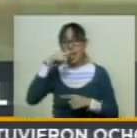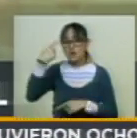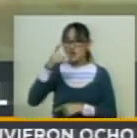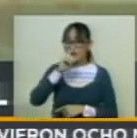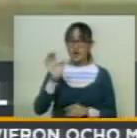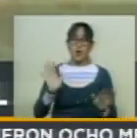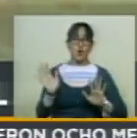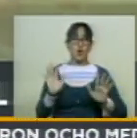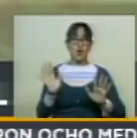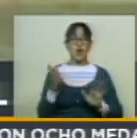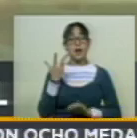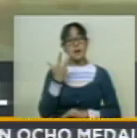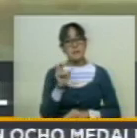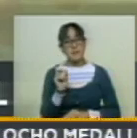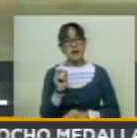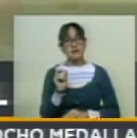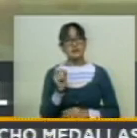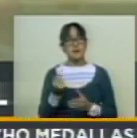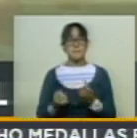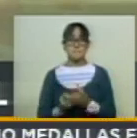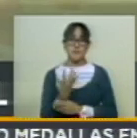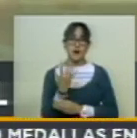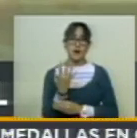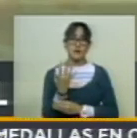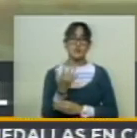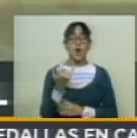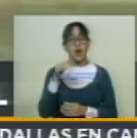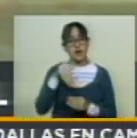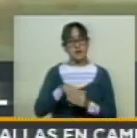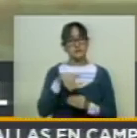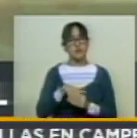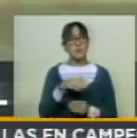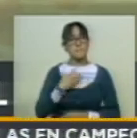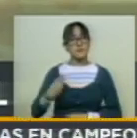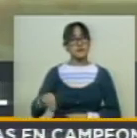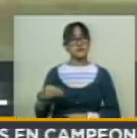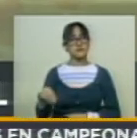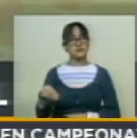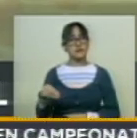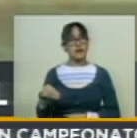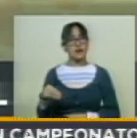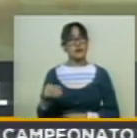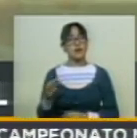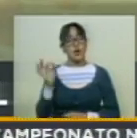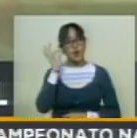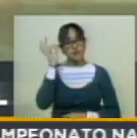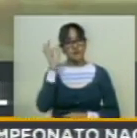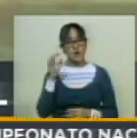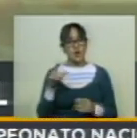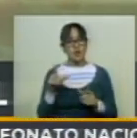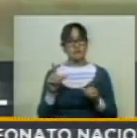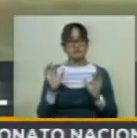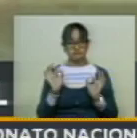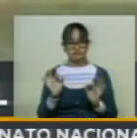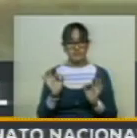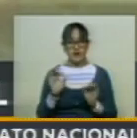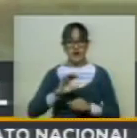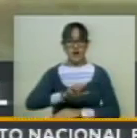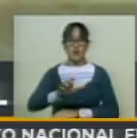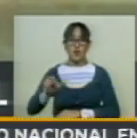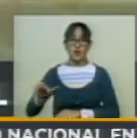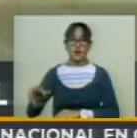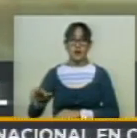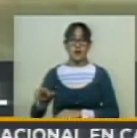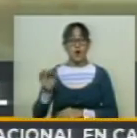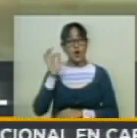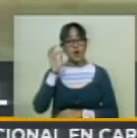No, el 20 de mayo hay elecciones presidenciales y de los consejos legislativos regionales. Repito, el